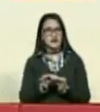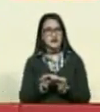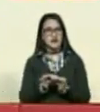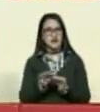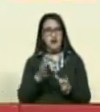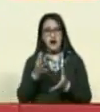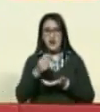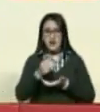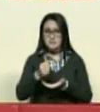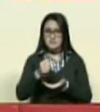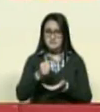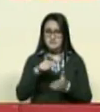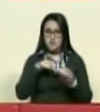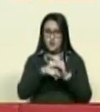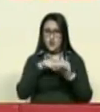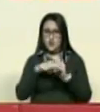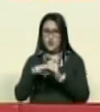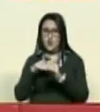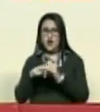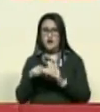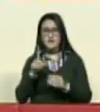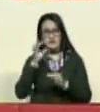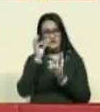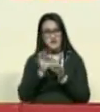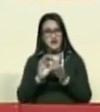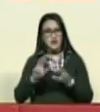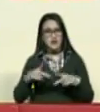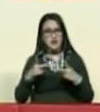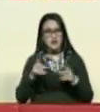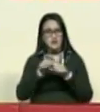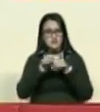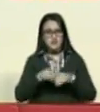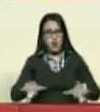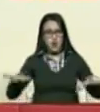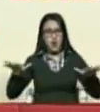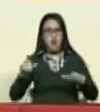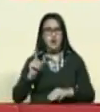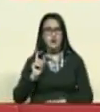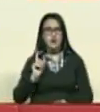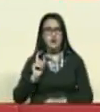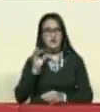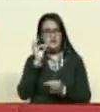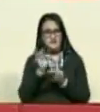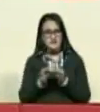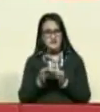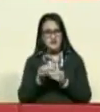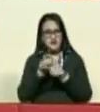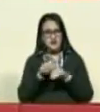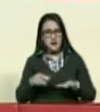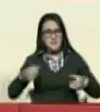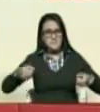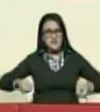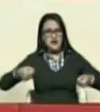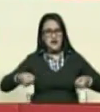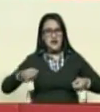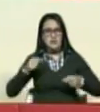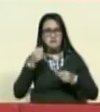tiendas CLAP, tener fe en los nuevos sistemas de distribución, tener fe en la nueva red de mercados, aquellos